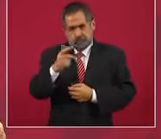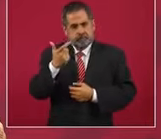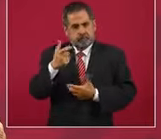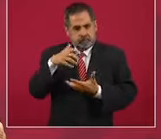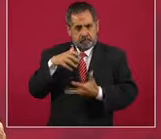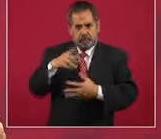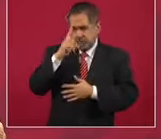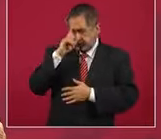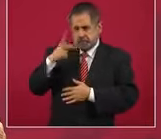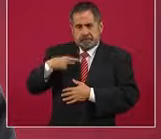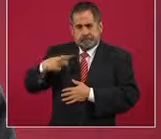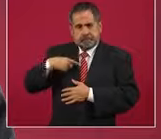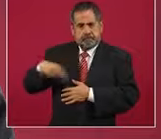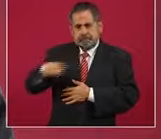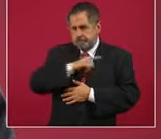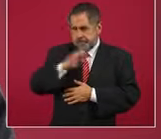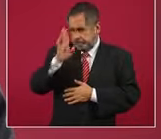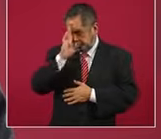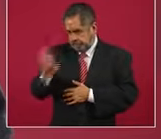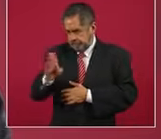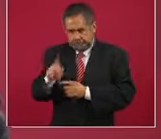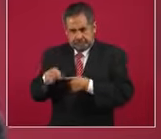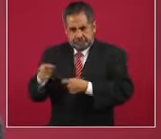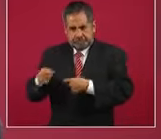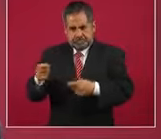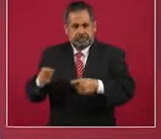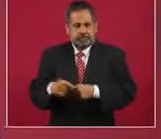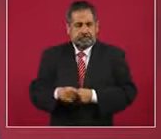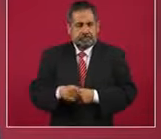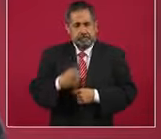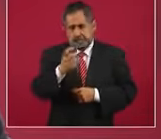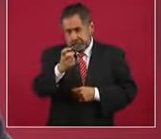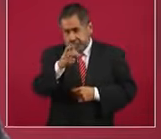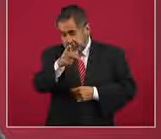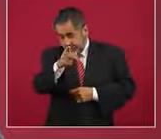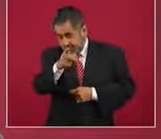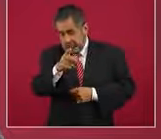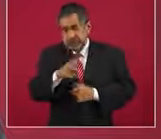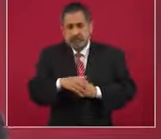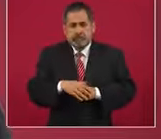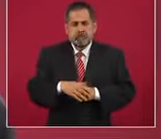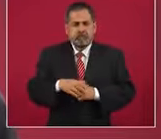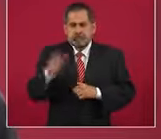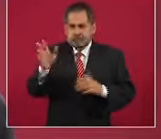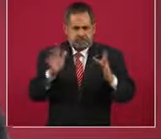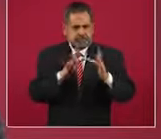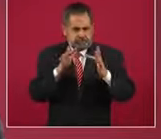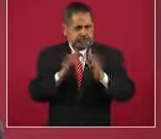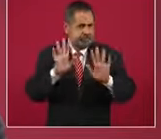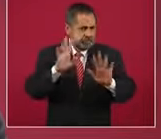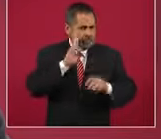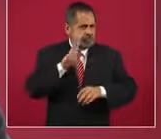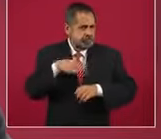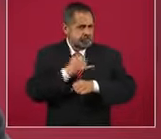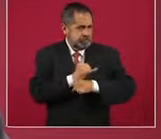gente. En este caso vamos a hacer la investigación.